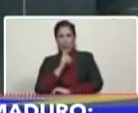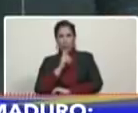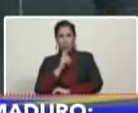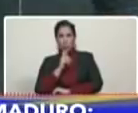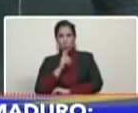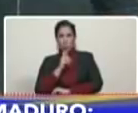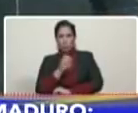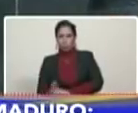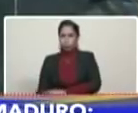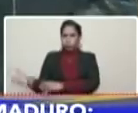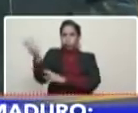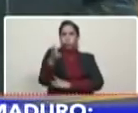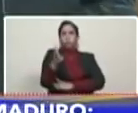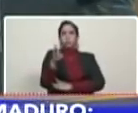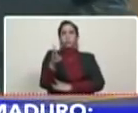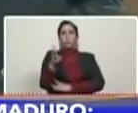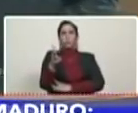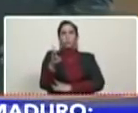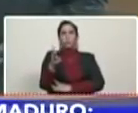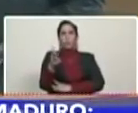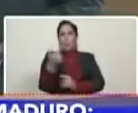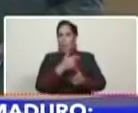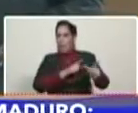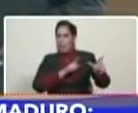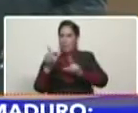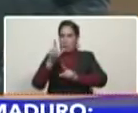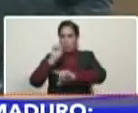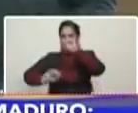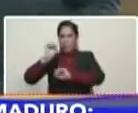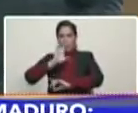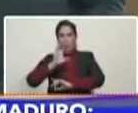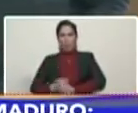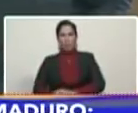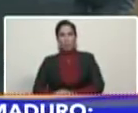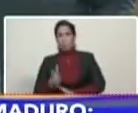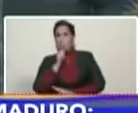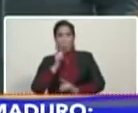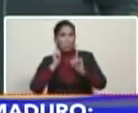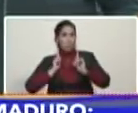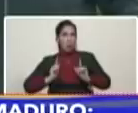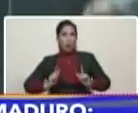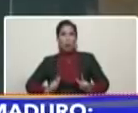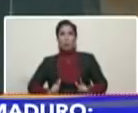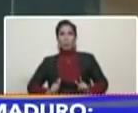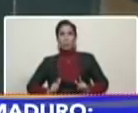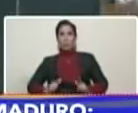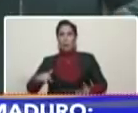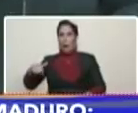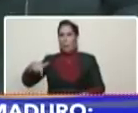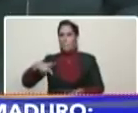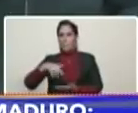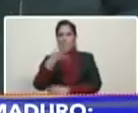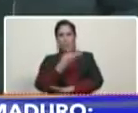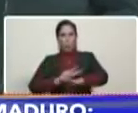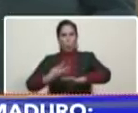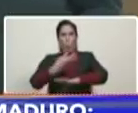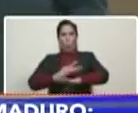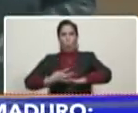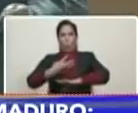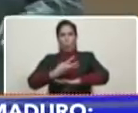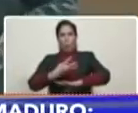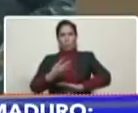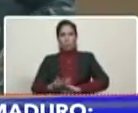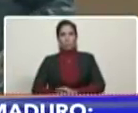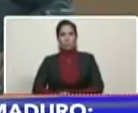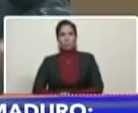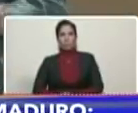fusil, listos para defender la patria, incansables, en caminata de 4 horas,